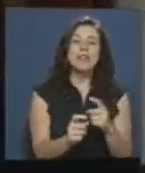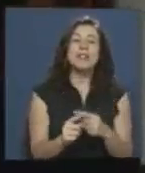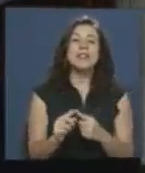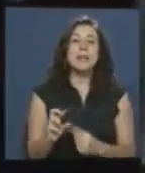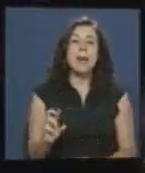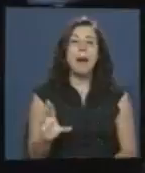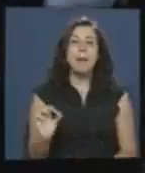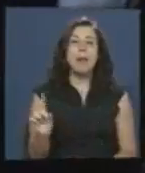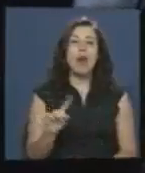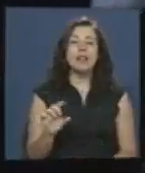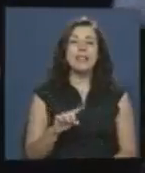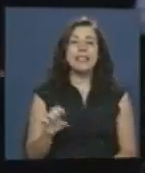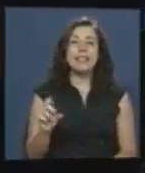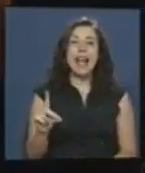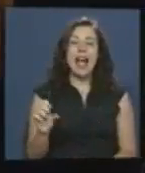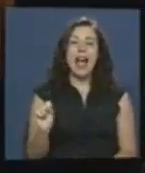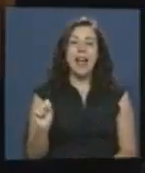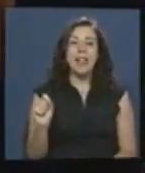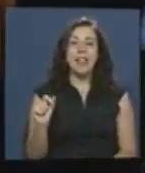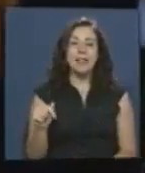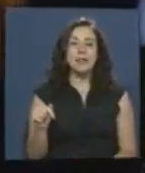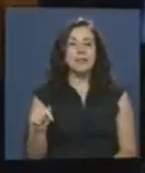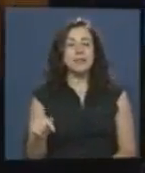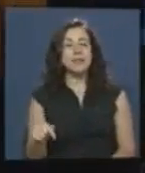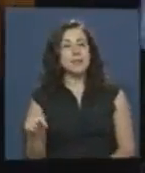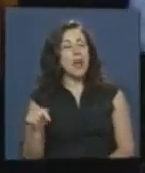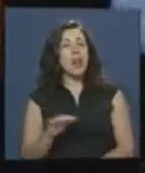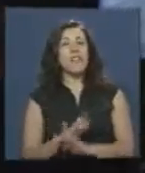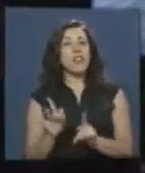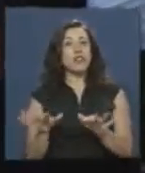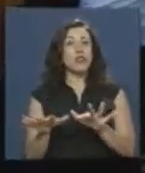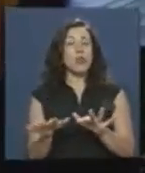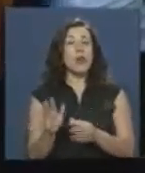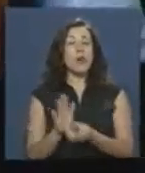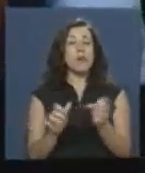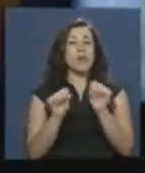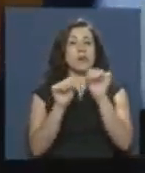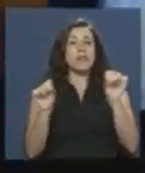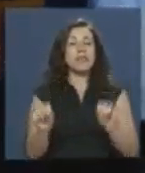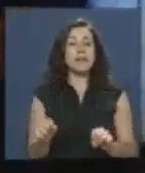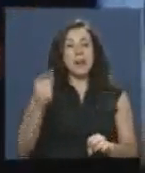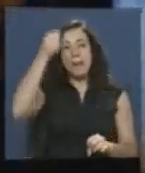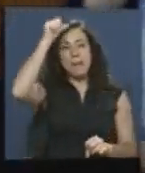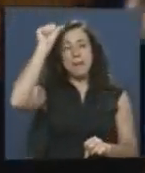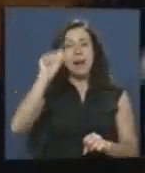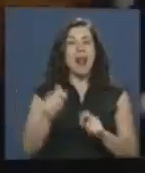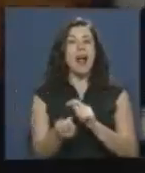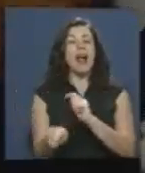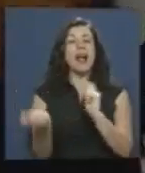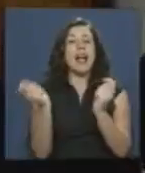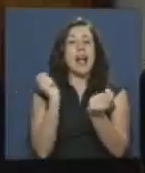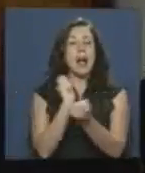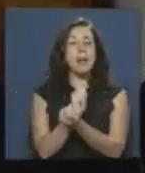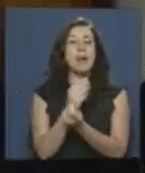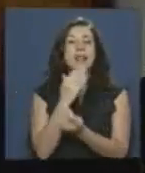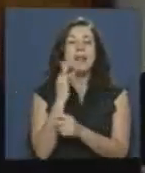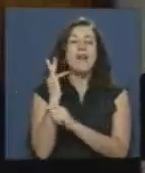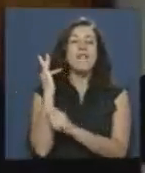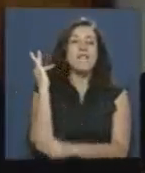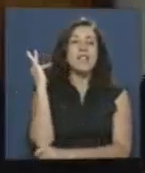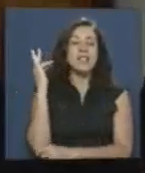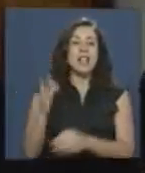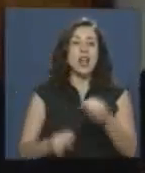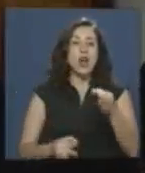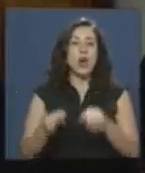procesadas. Hoy día el autoprocesamiento no existe, el nuevo sistema penal lo cambió completamente, y también a los fiscales